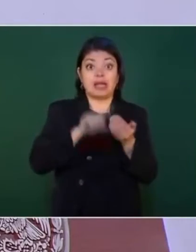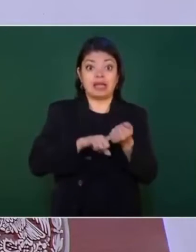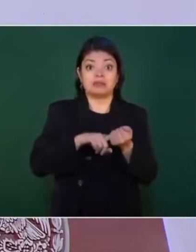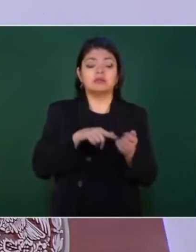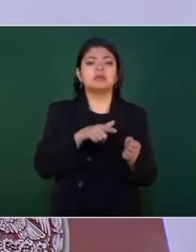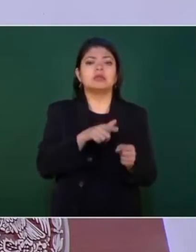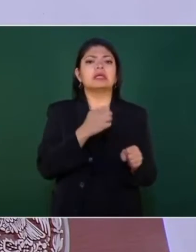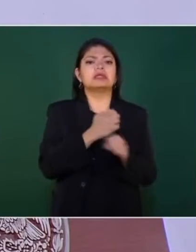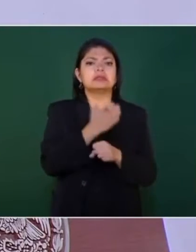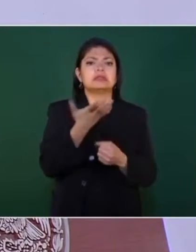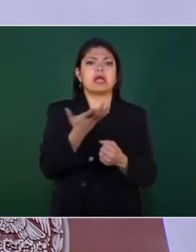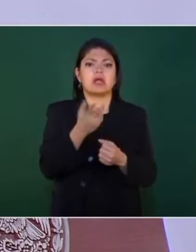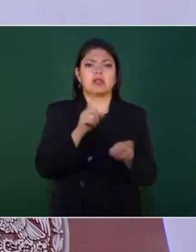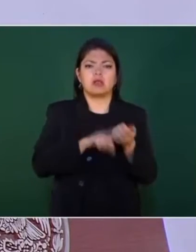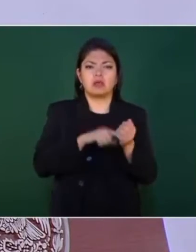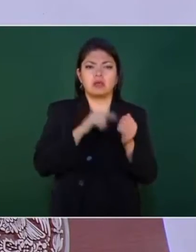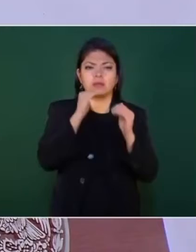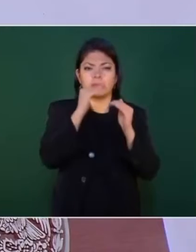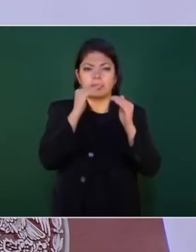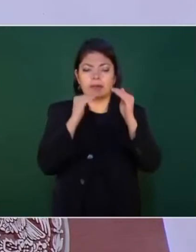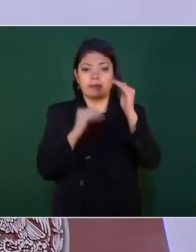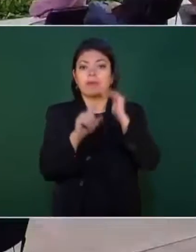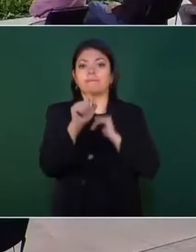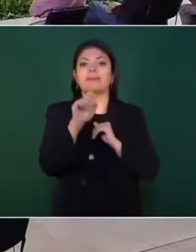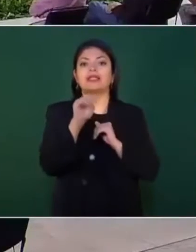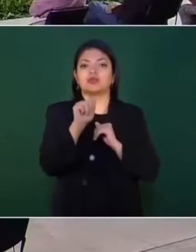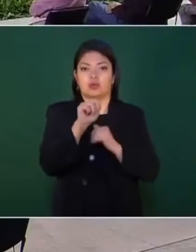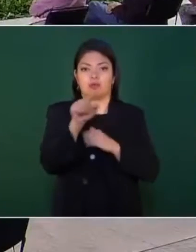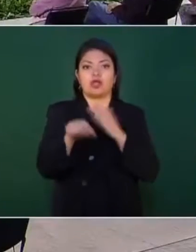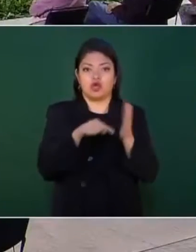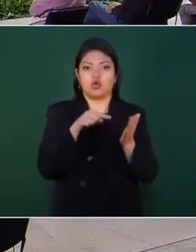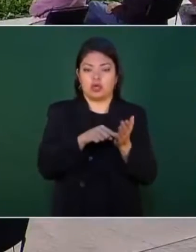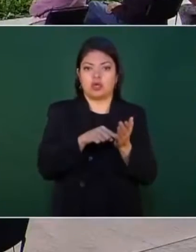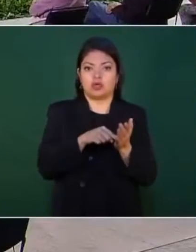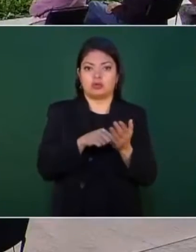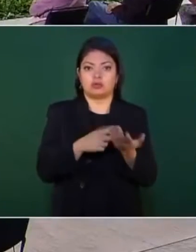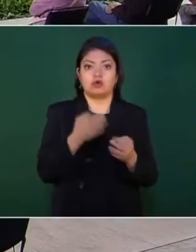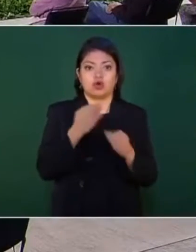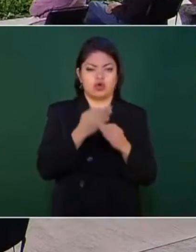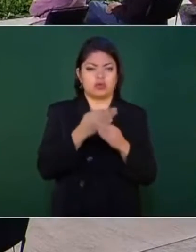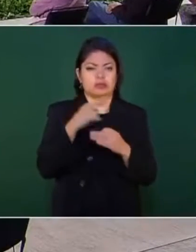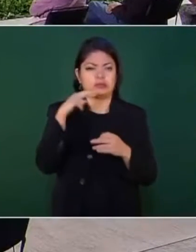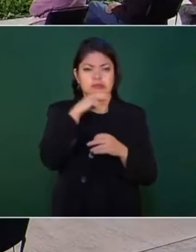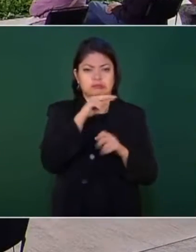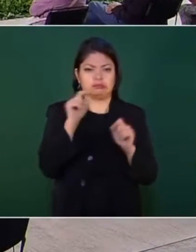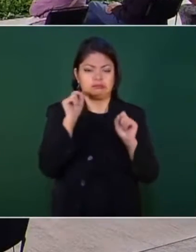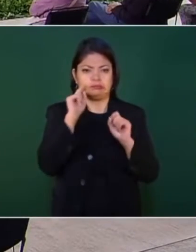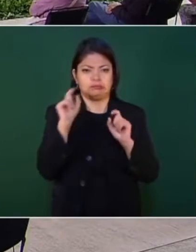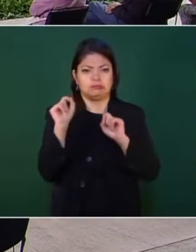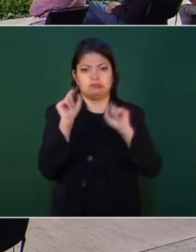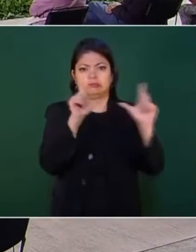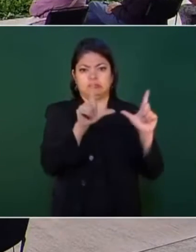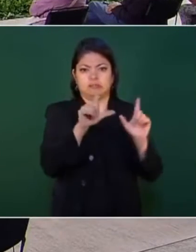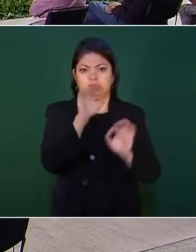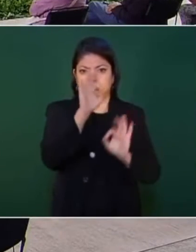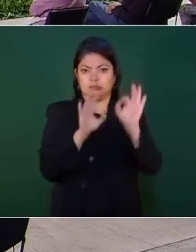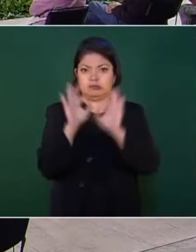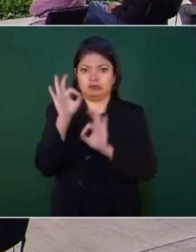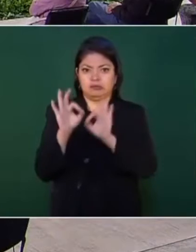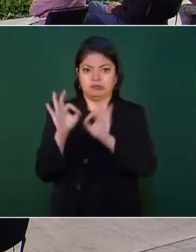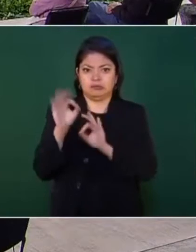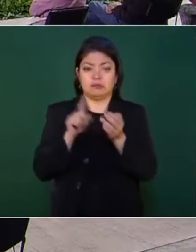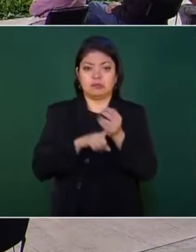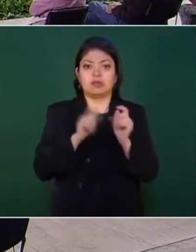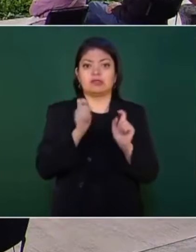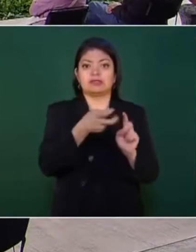ocupa el estado es el 29 lugar aquí vamos a ver rápidamente las gráficas el